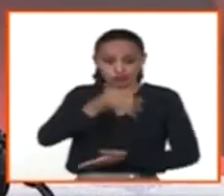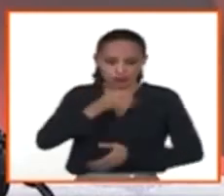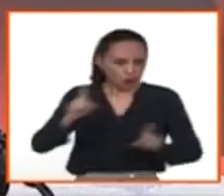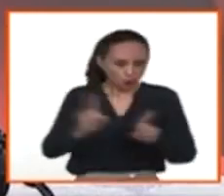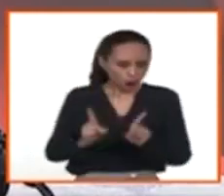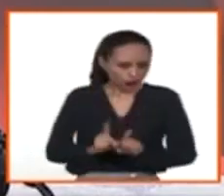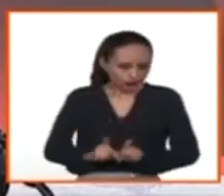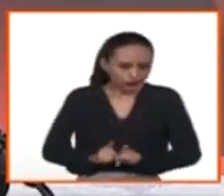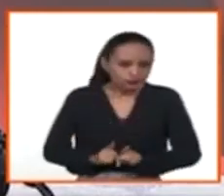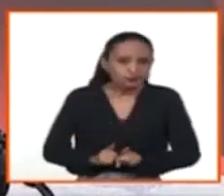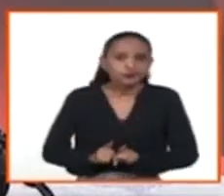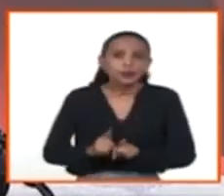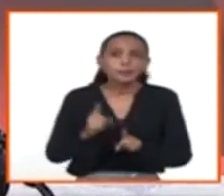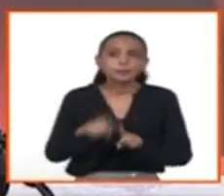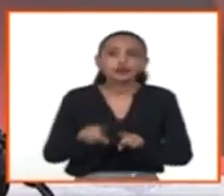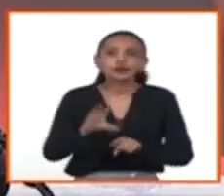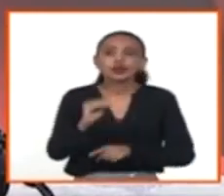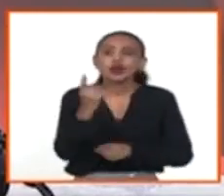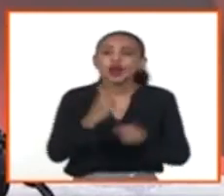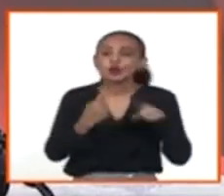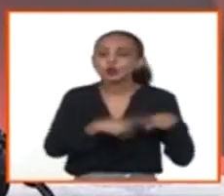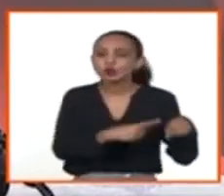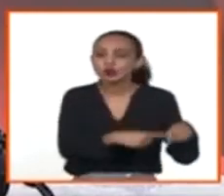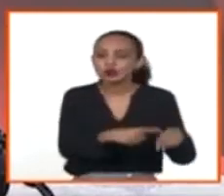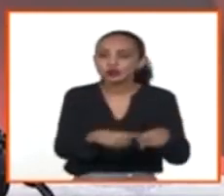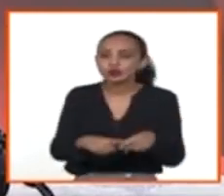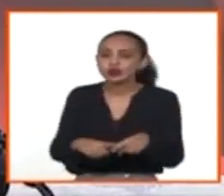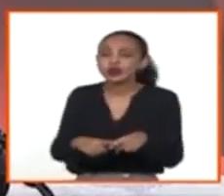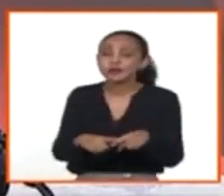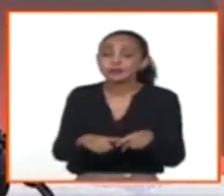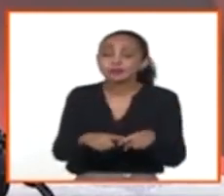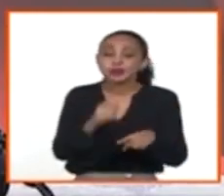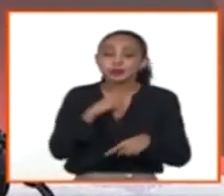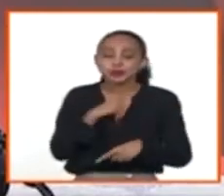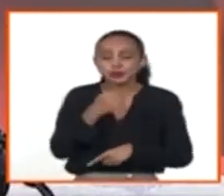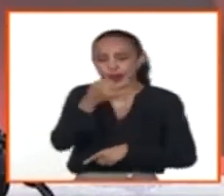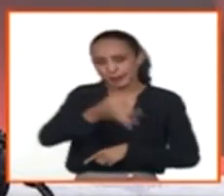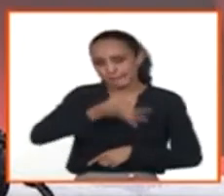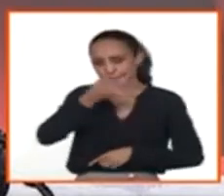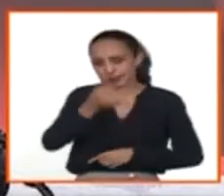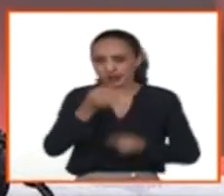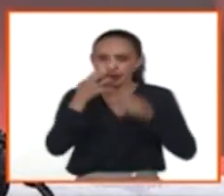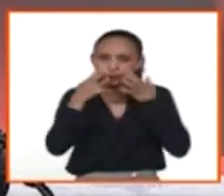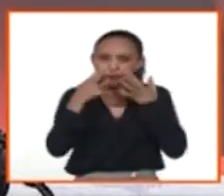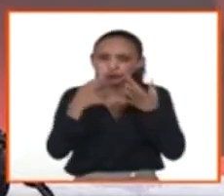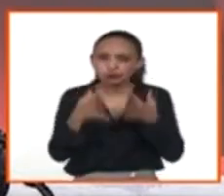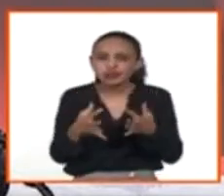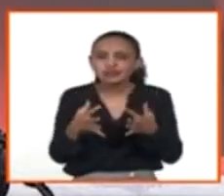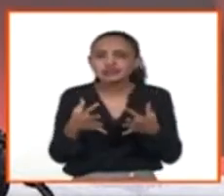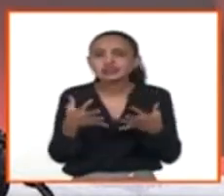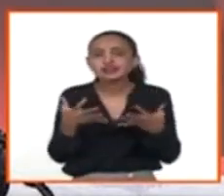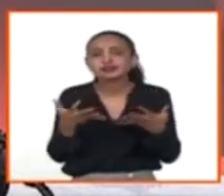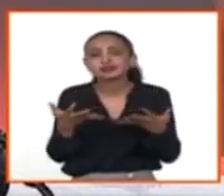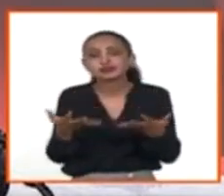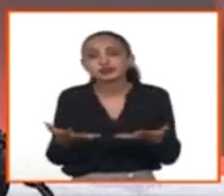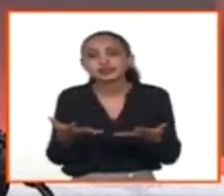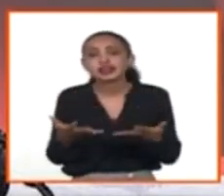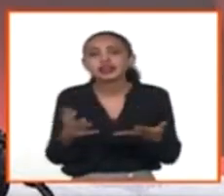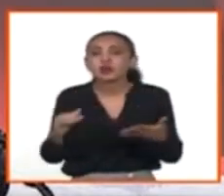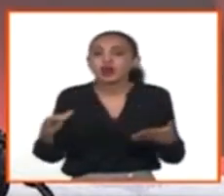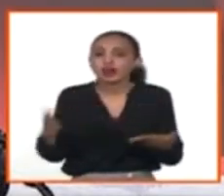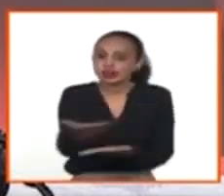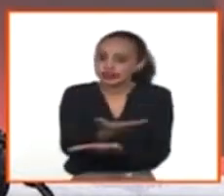estuvieron dirigidas, bueno, en algunos casos, por supuesto, que a comentar la importancia del intercambio, o